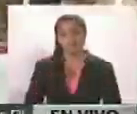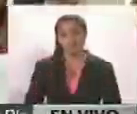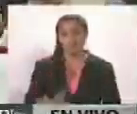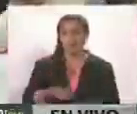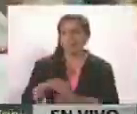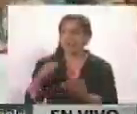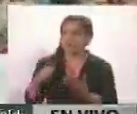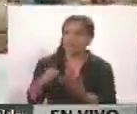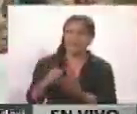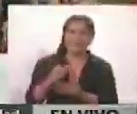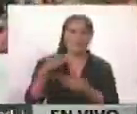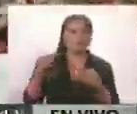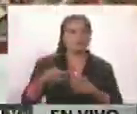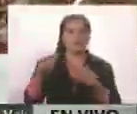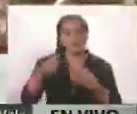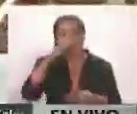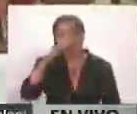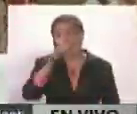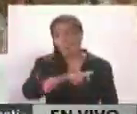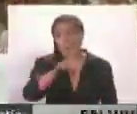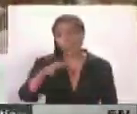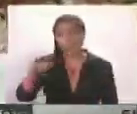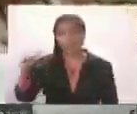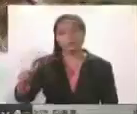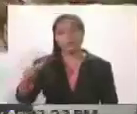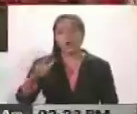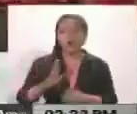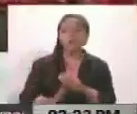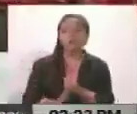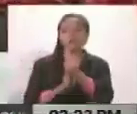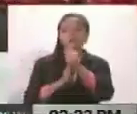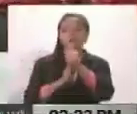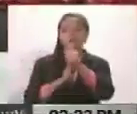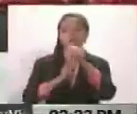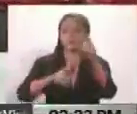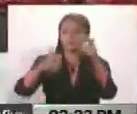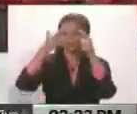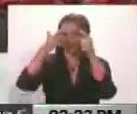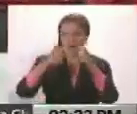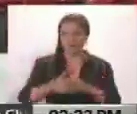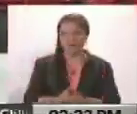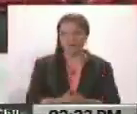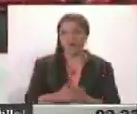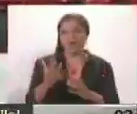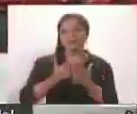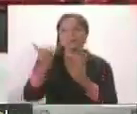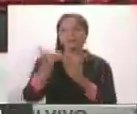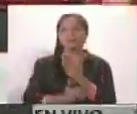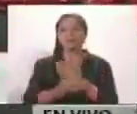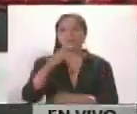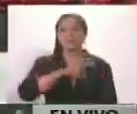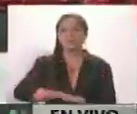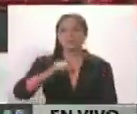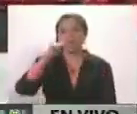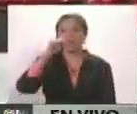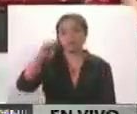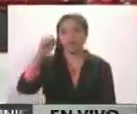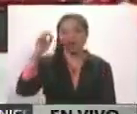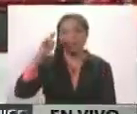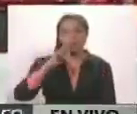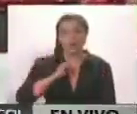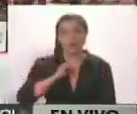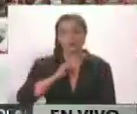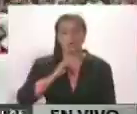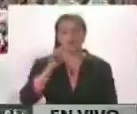y leal a un pueblo, a un líder de nuestro comandante Hugo Chávez, al proyecto del socialismo bolivariano del